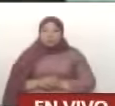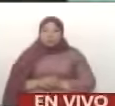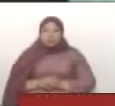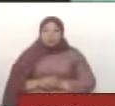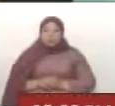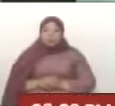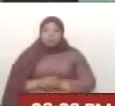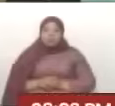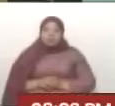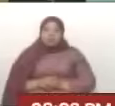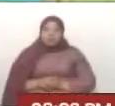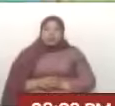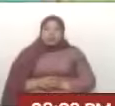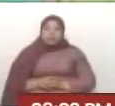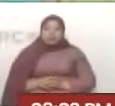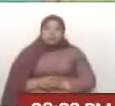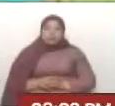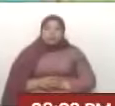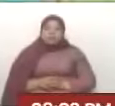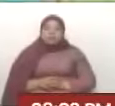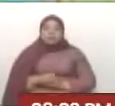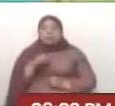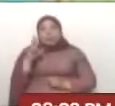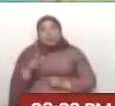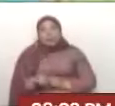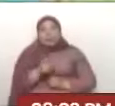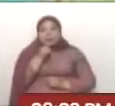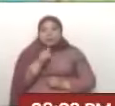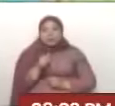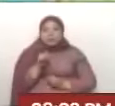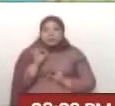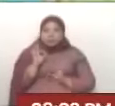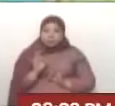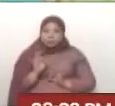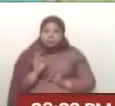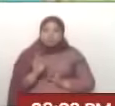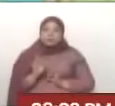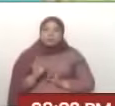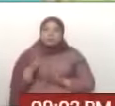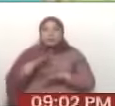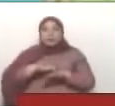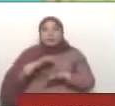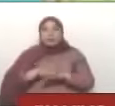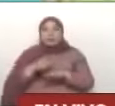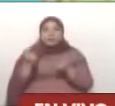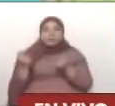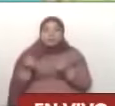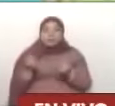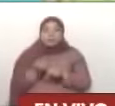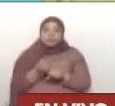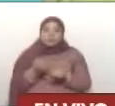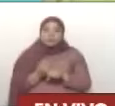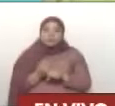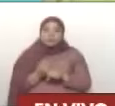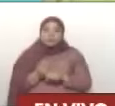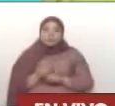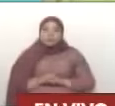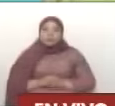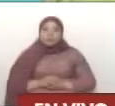Y en tercer lugar, me solicitan recursos.